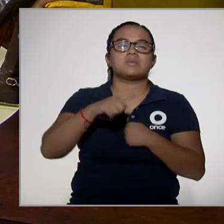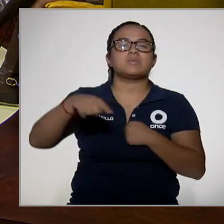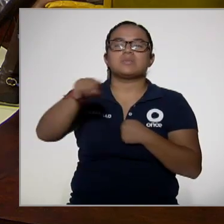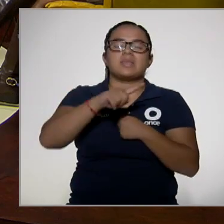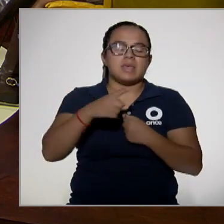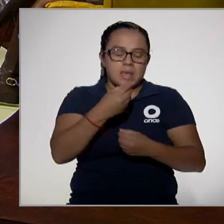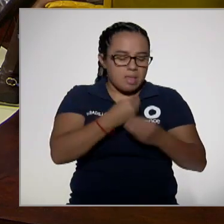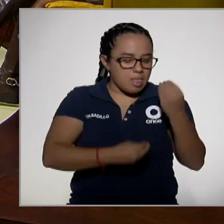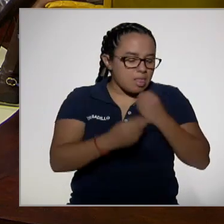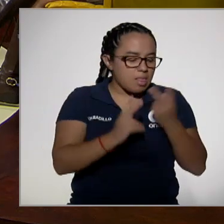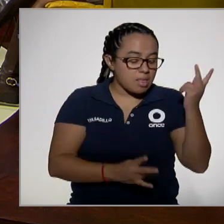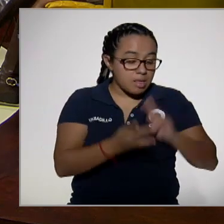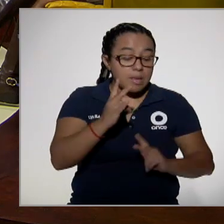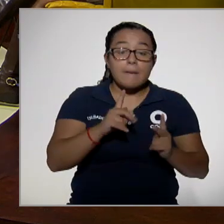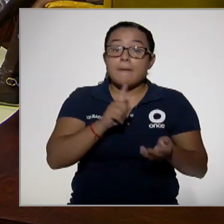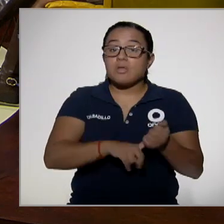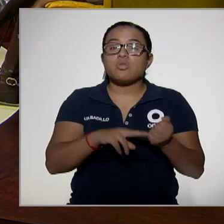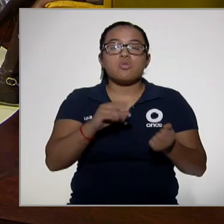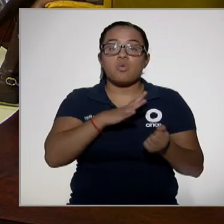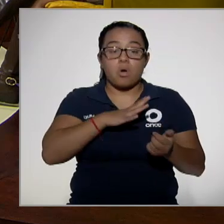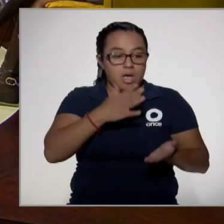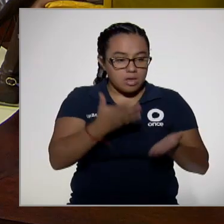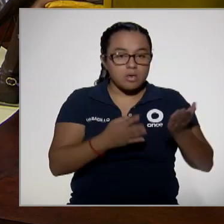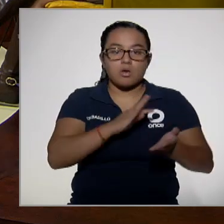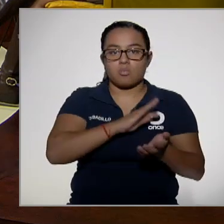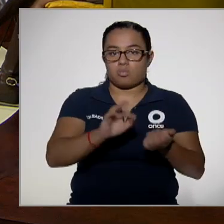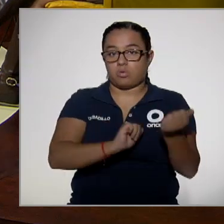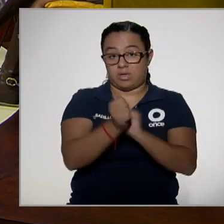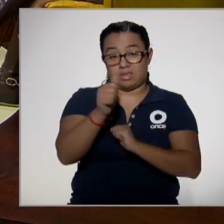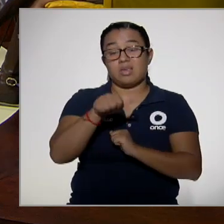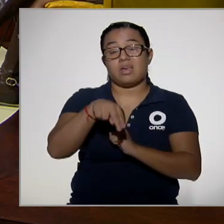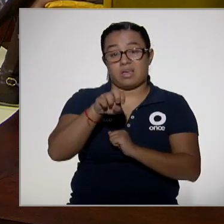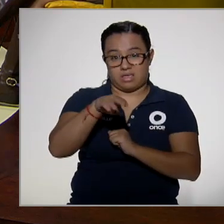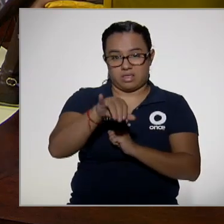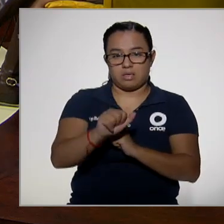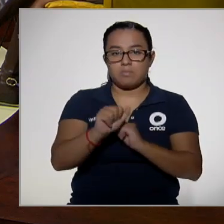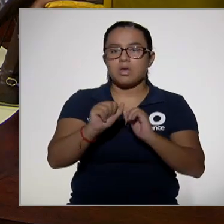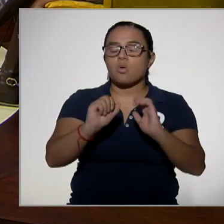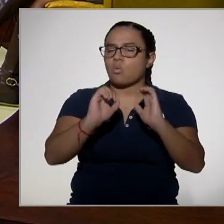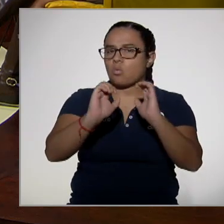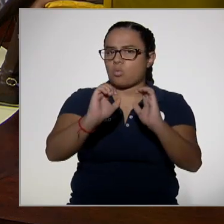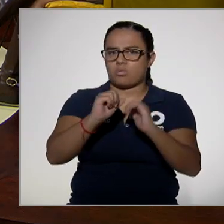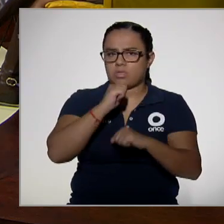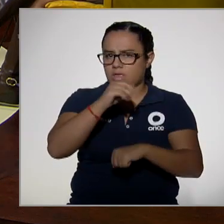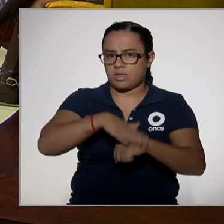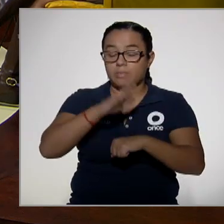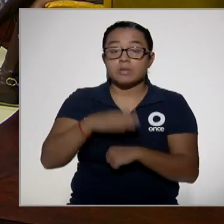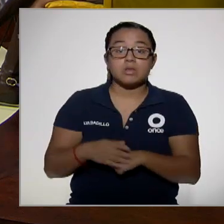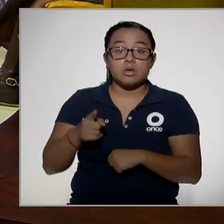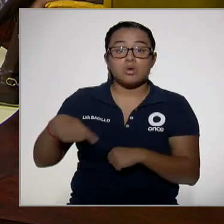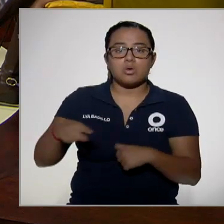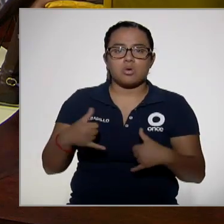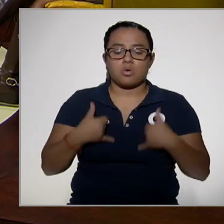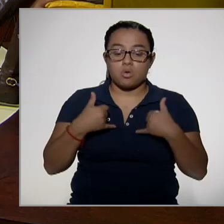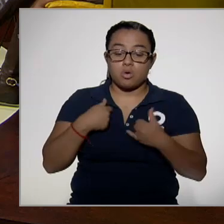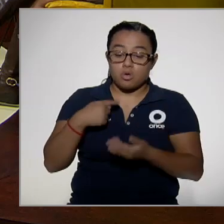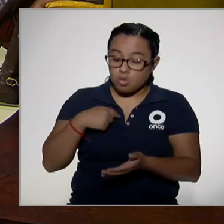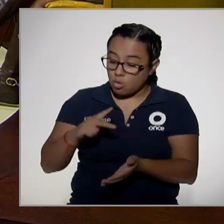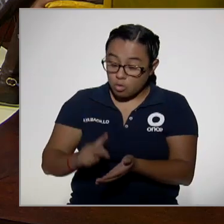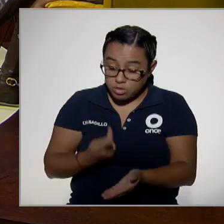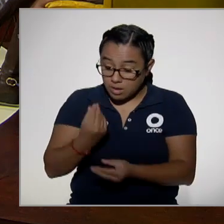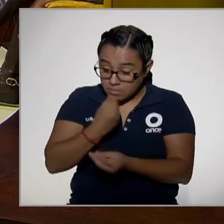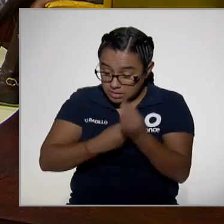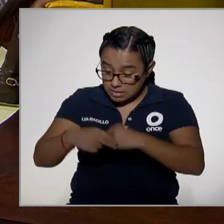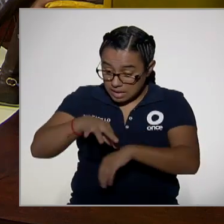suplementados pueden desarrollar una anemia estamos de acuerdo para carlos es nada más cuidado sobre todo con gente joven que decir ya no voy a volver a comer un solo